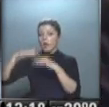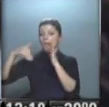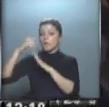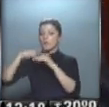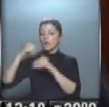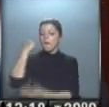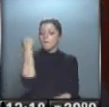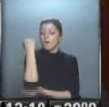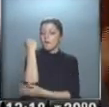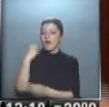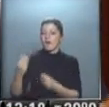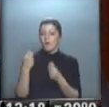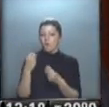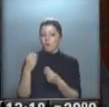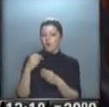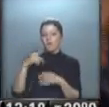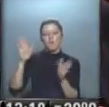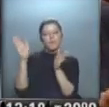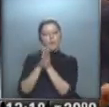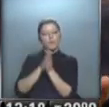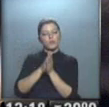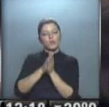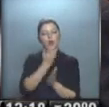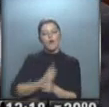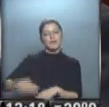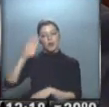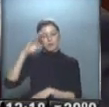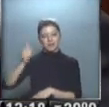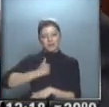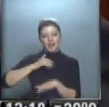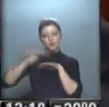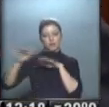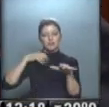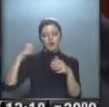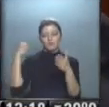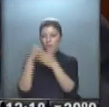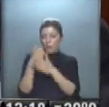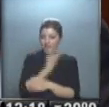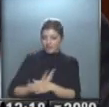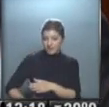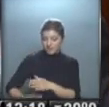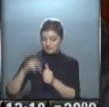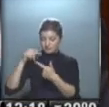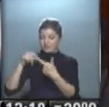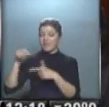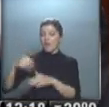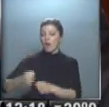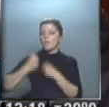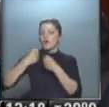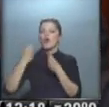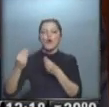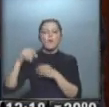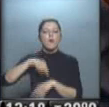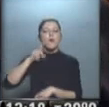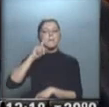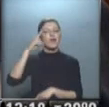y esto hay que decirlo, con relación con la dictadura militar y el terrorismo de Estado, que está cuestionado en la justicia, que construyó su poderío en la década del 90 mientras